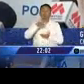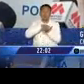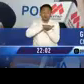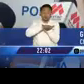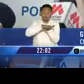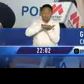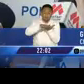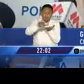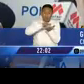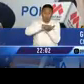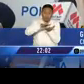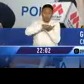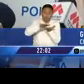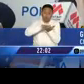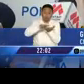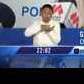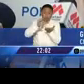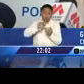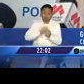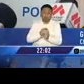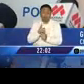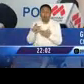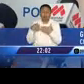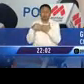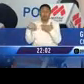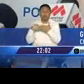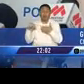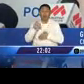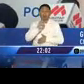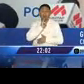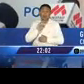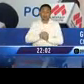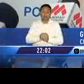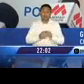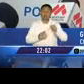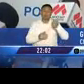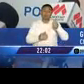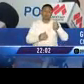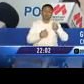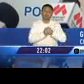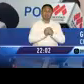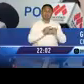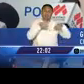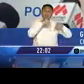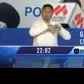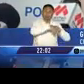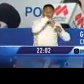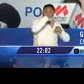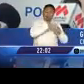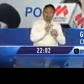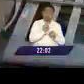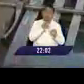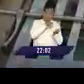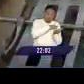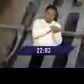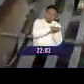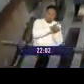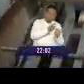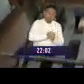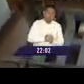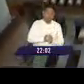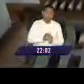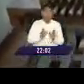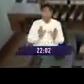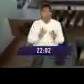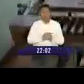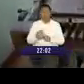papel, similares características al del dólar americano, 10 bastidoras de alto nivel relieve del dólar americano. No han descartado